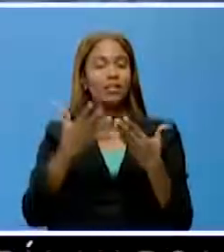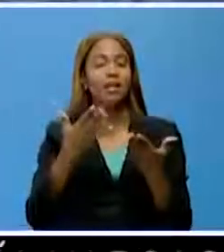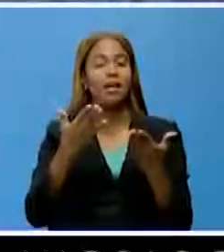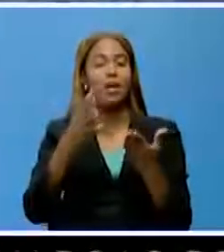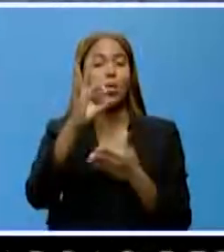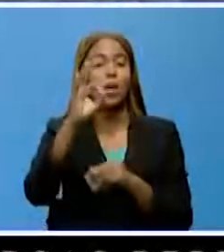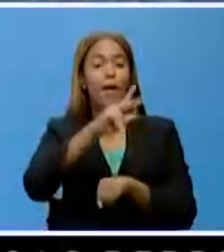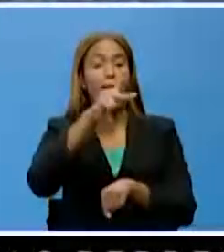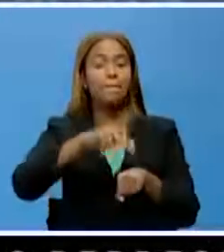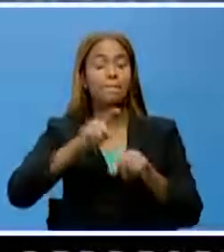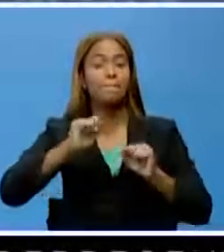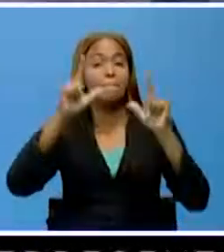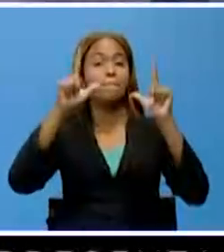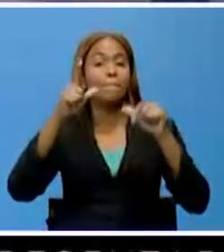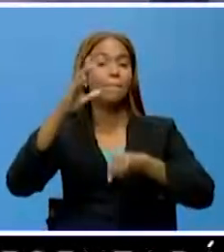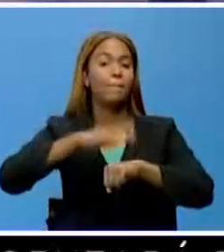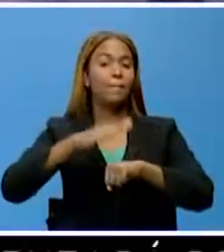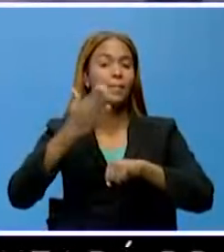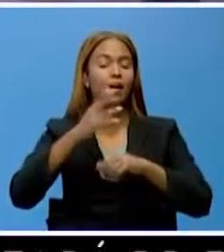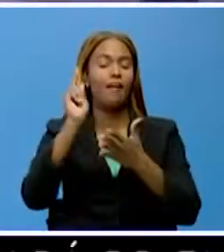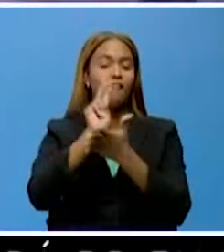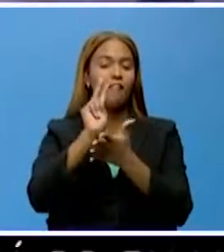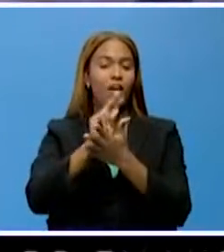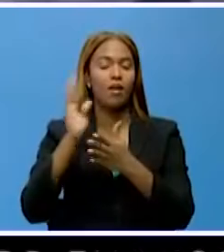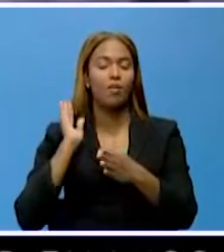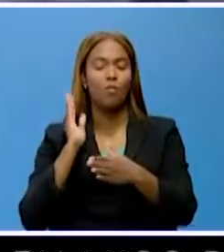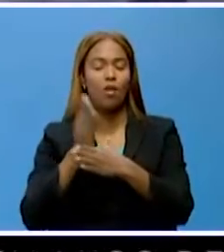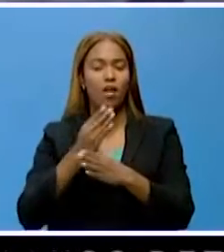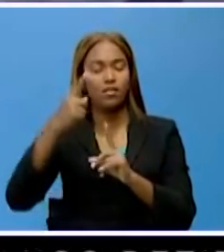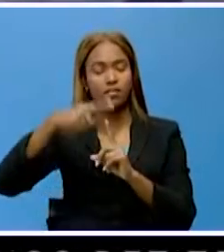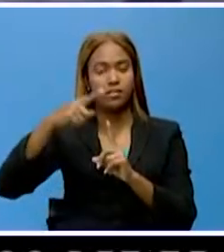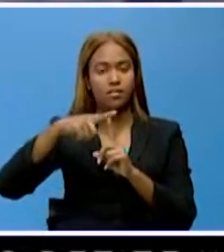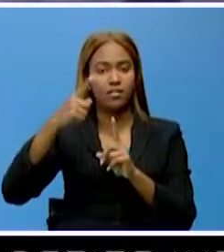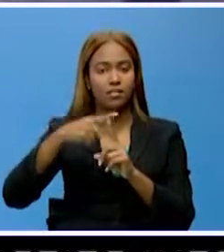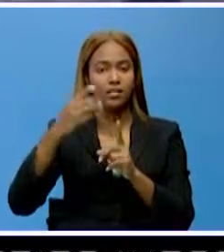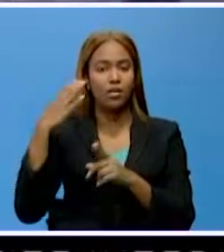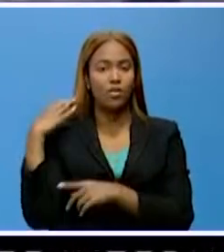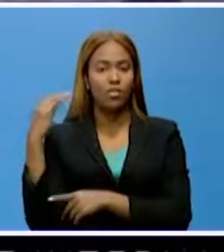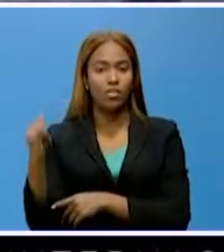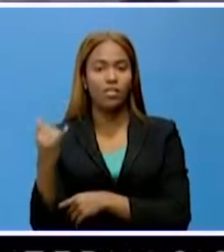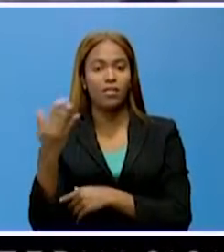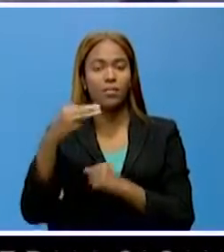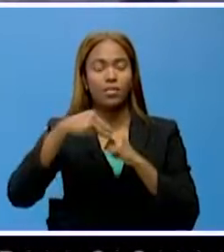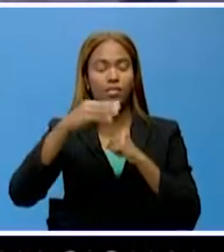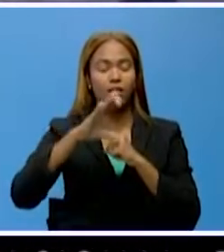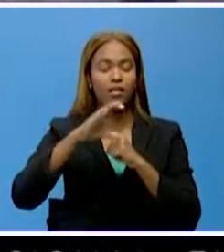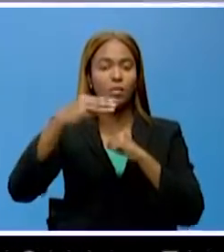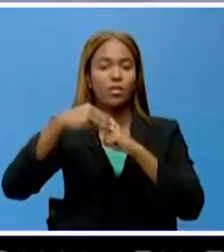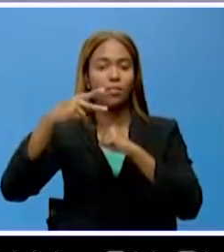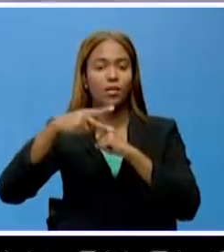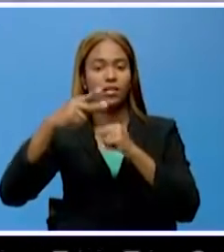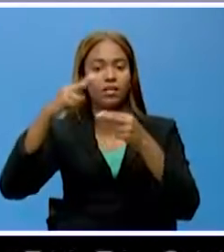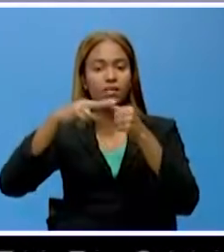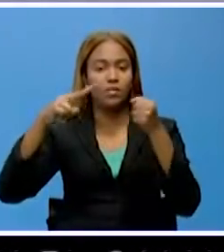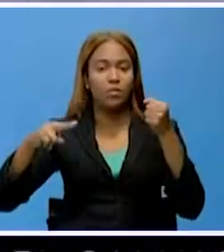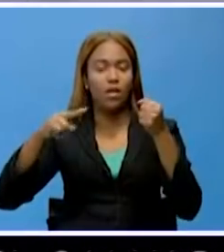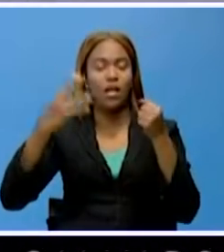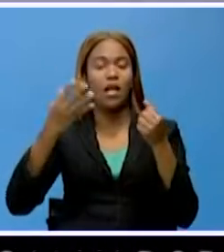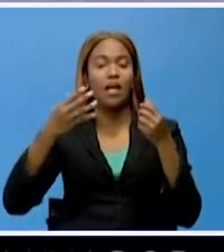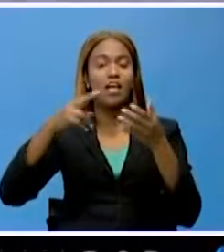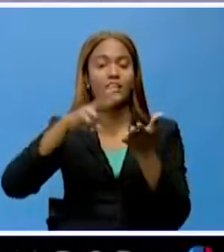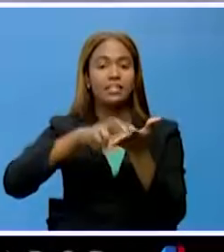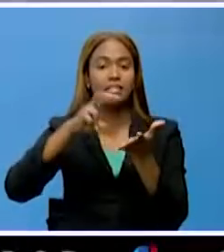9 provincias en alerta. Son La Vega, Monseñor Noel, San Cristóbal, Hermanas Mirabal, Montecristi, Monte Plata, Atomayor, Duarte y Sánchez Ramírez. Y